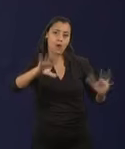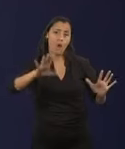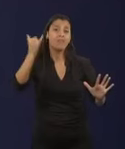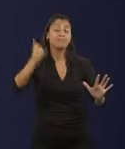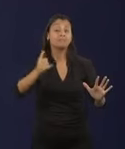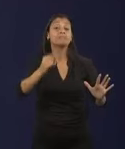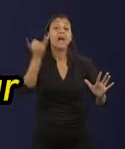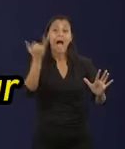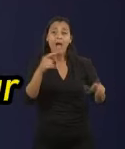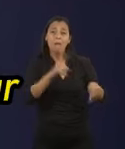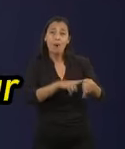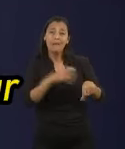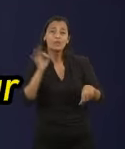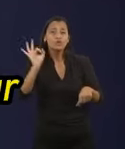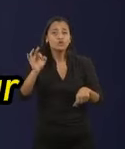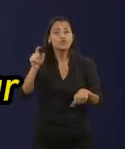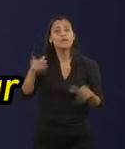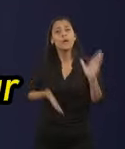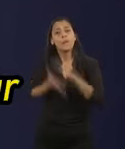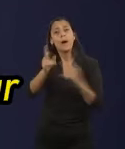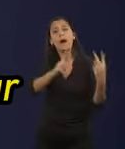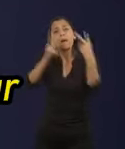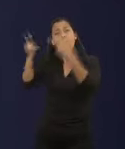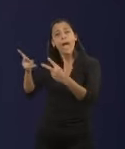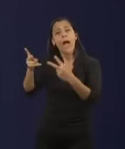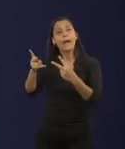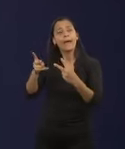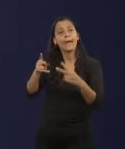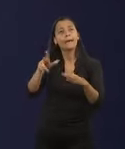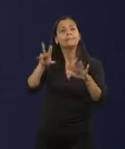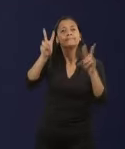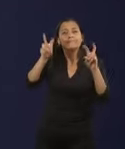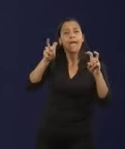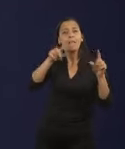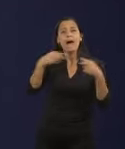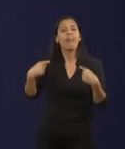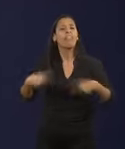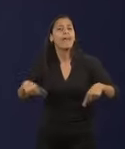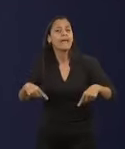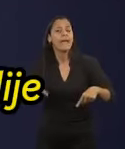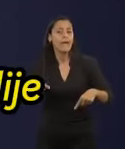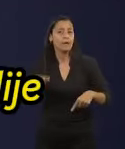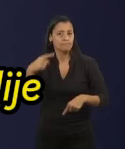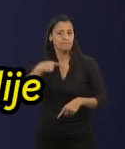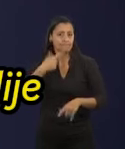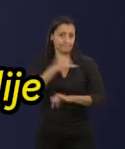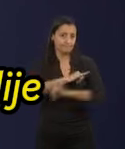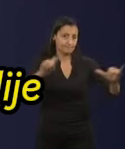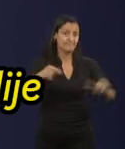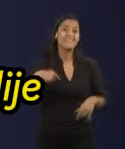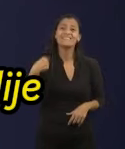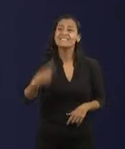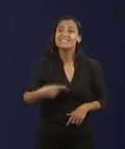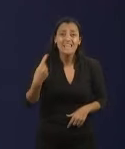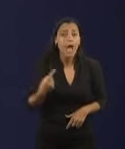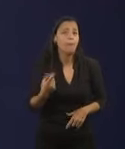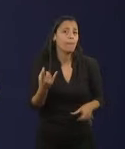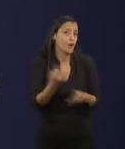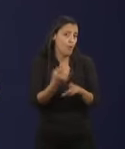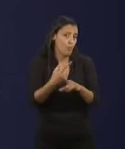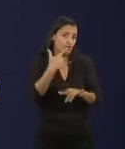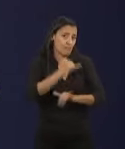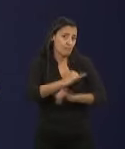objetivos y la línea de El viaje Se las voy a comunicar todavía no la tengo siempre siempre siempre que también lo dije